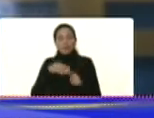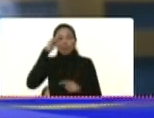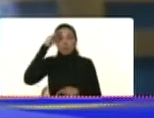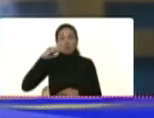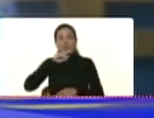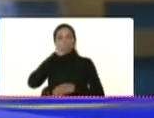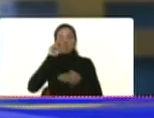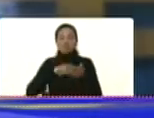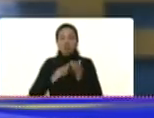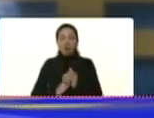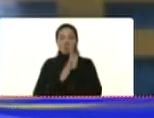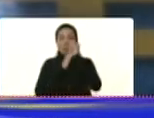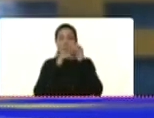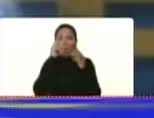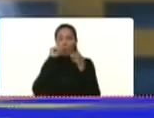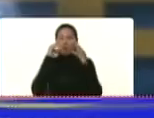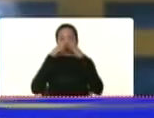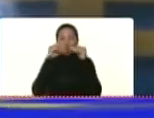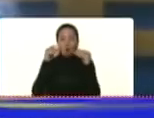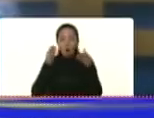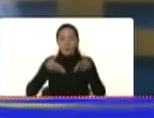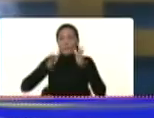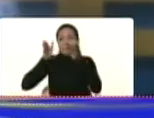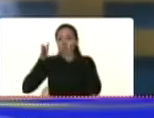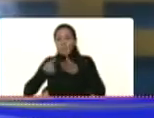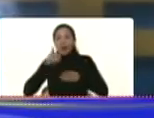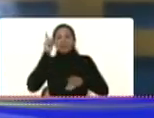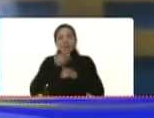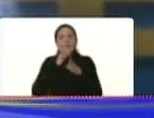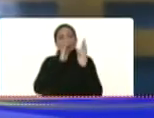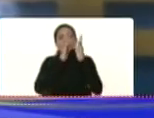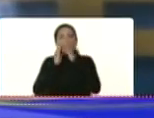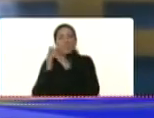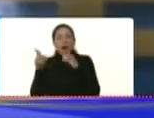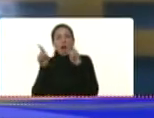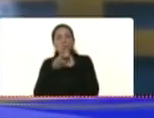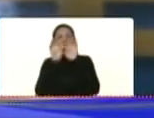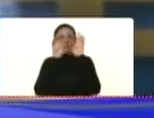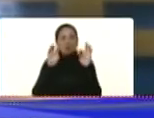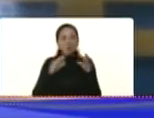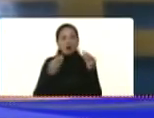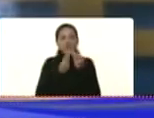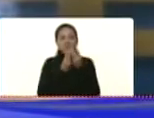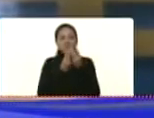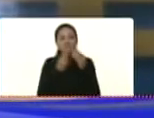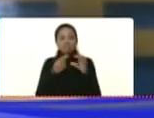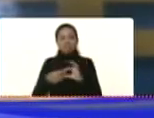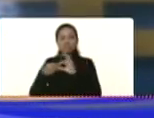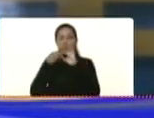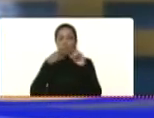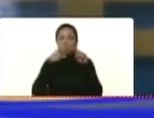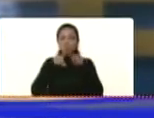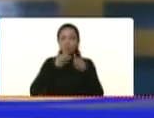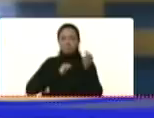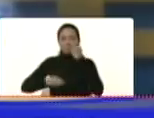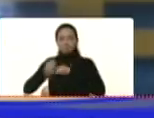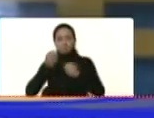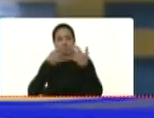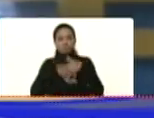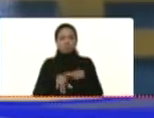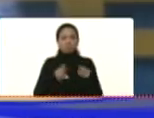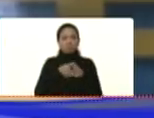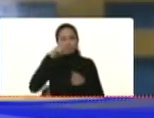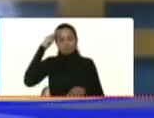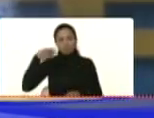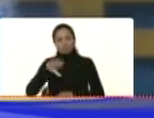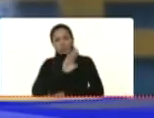Nacional Bolivariana. Todos los urbanismos deben estar organizados en las unidades populares de defensa integral de la